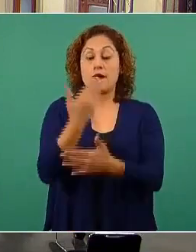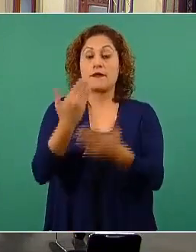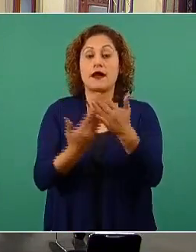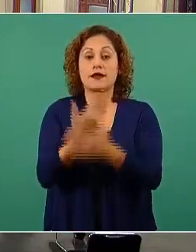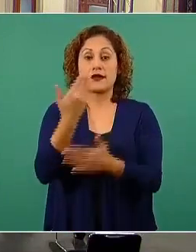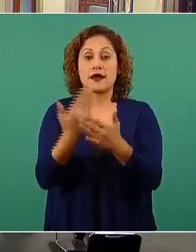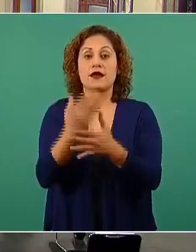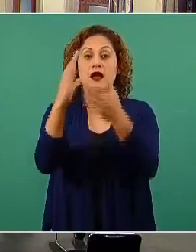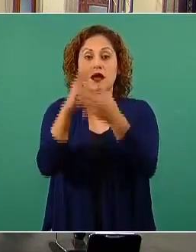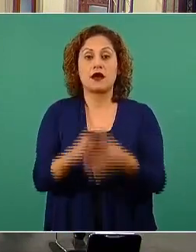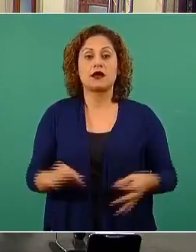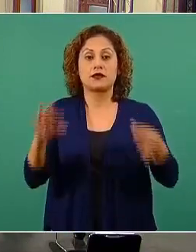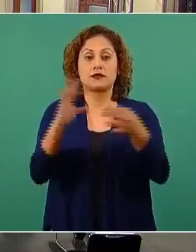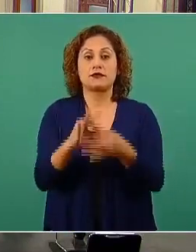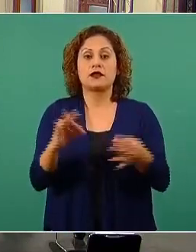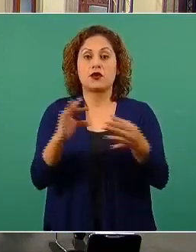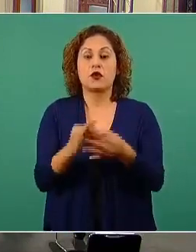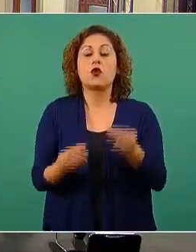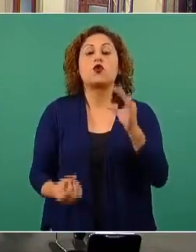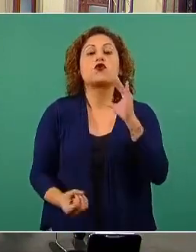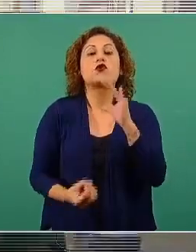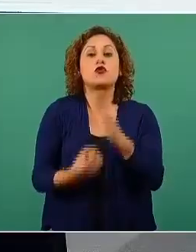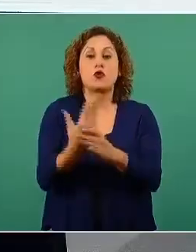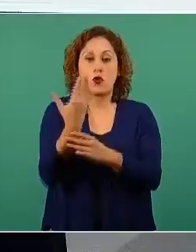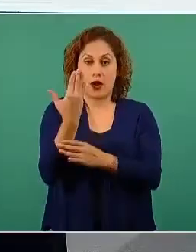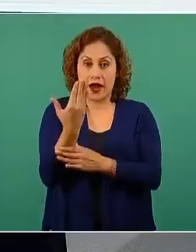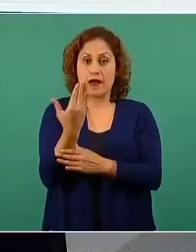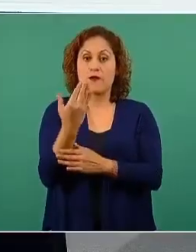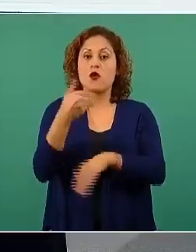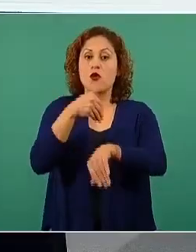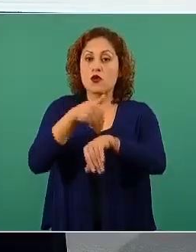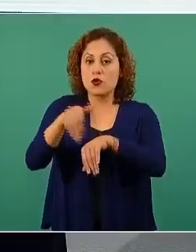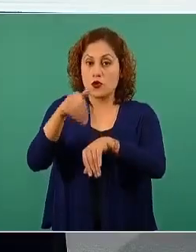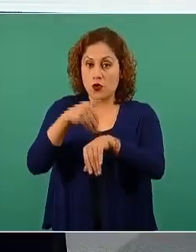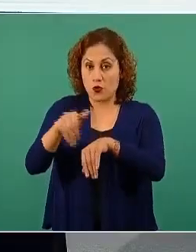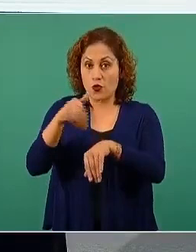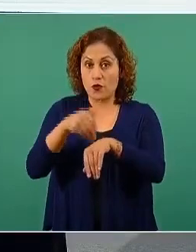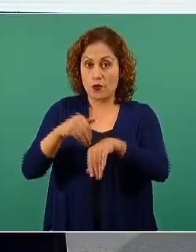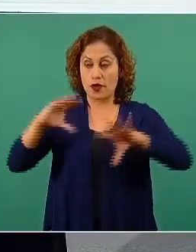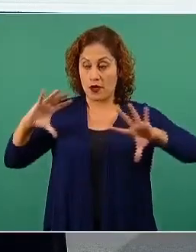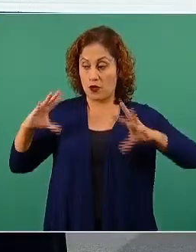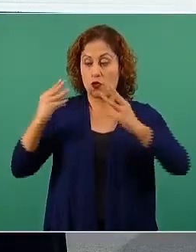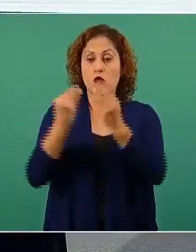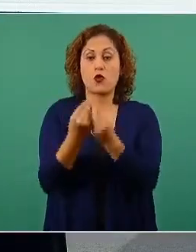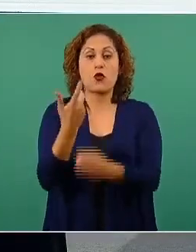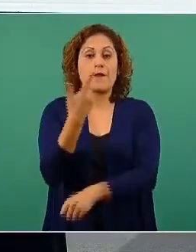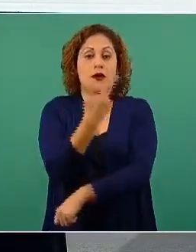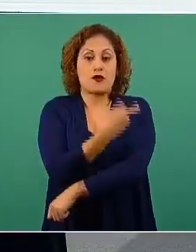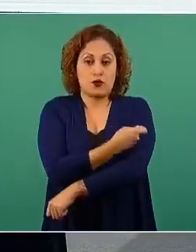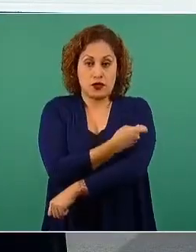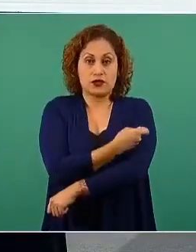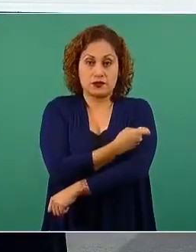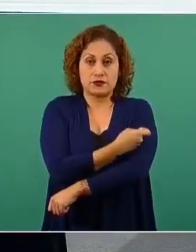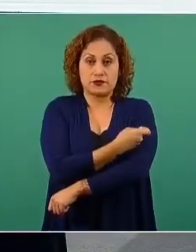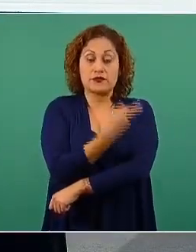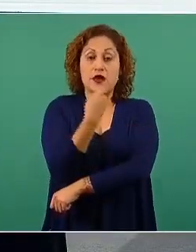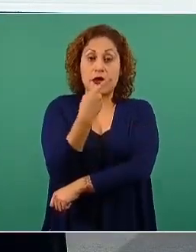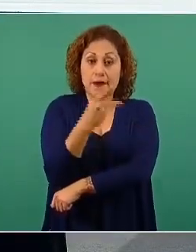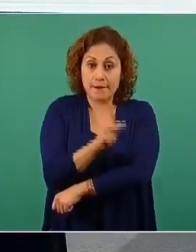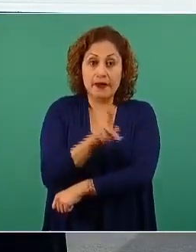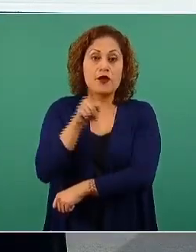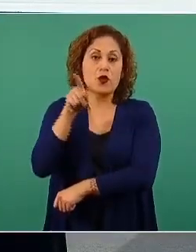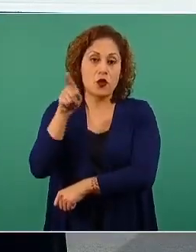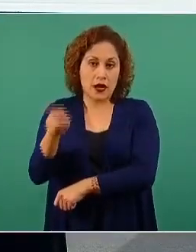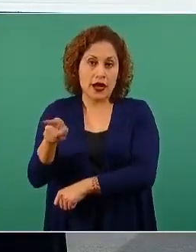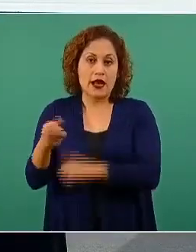la nueva cifra marca, la nueva punto de referencia de vacunación pero todavía de lo que él anunció en la